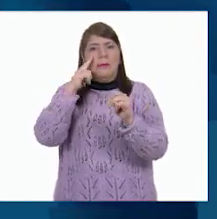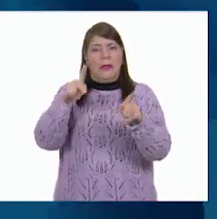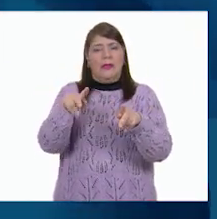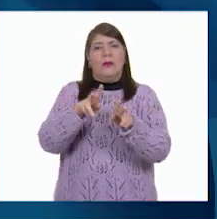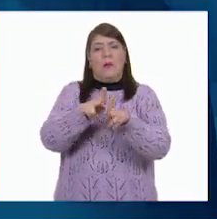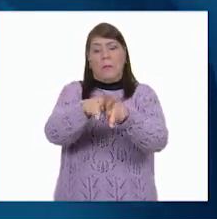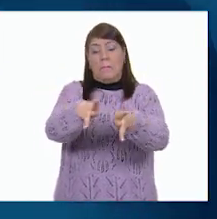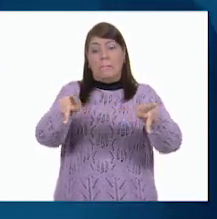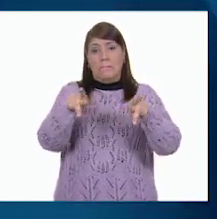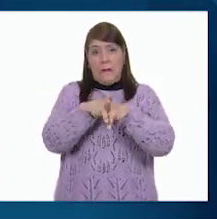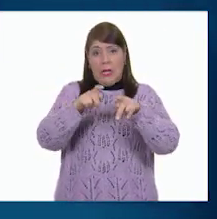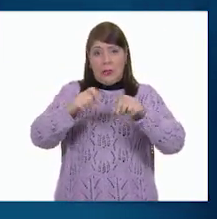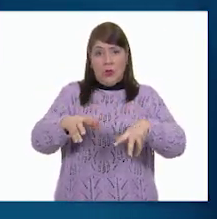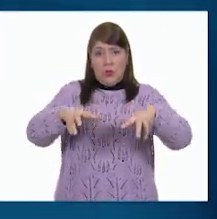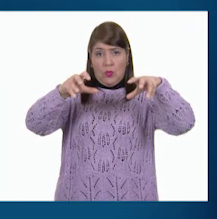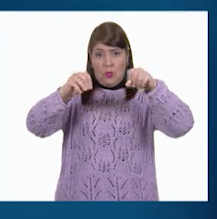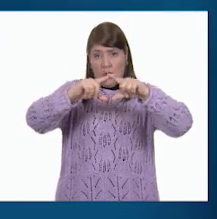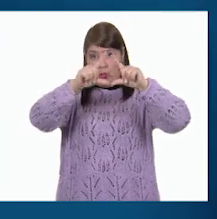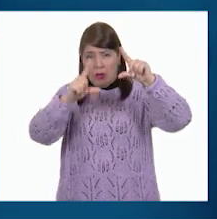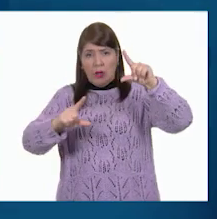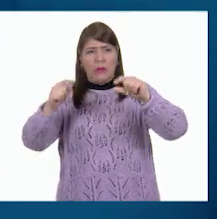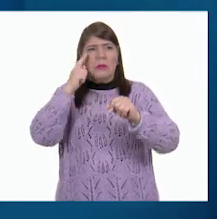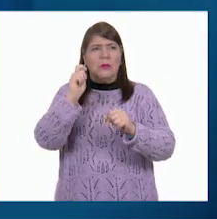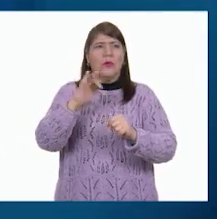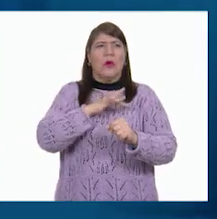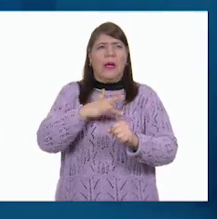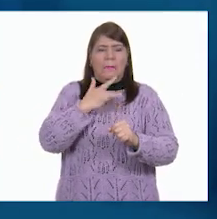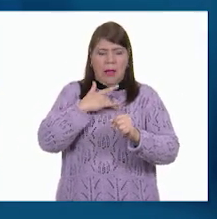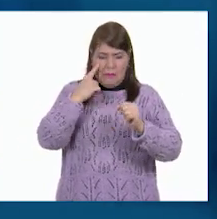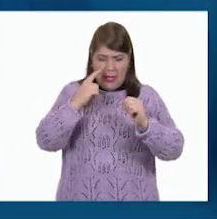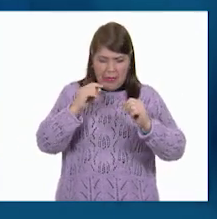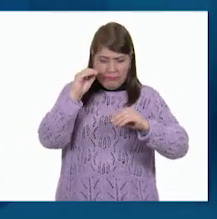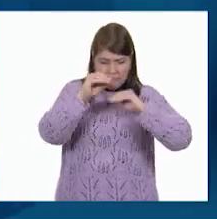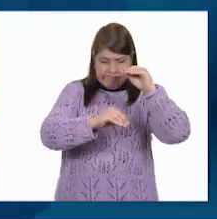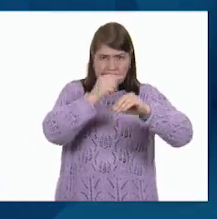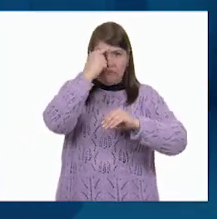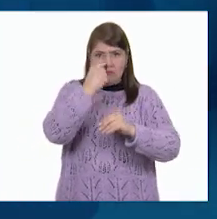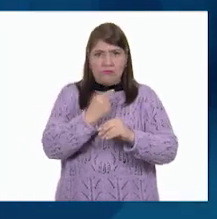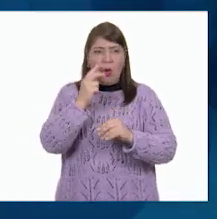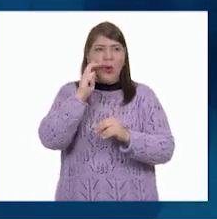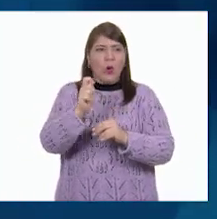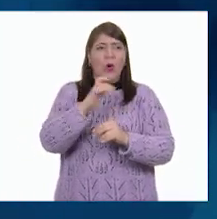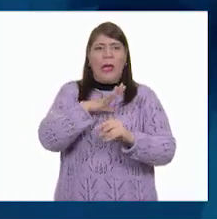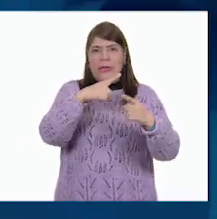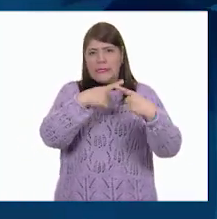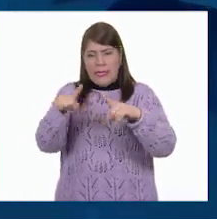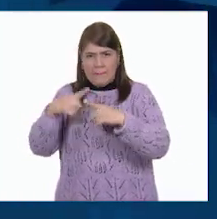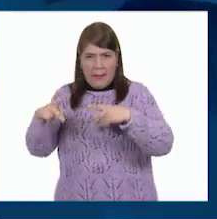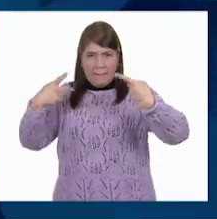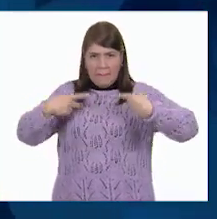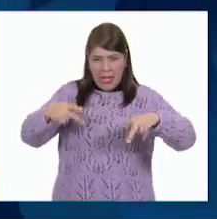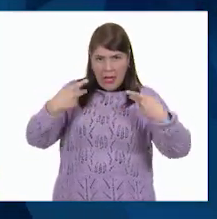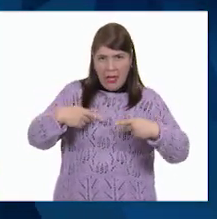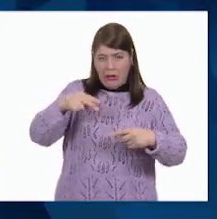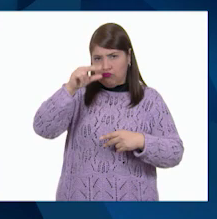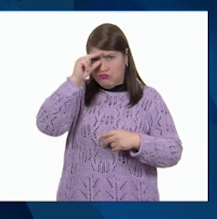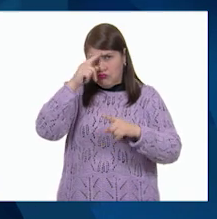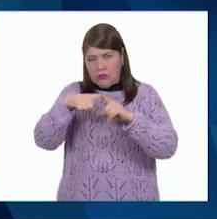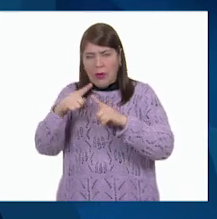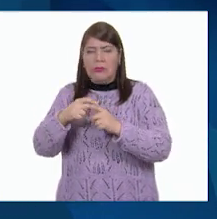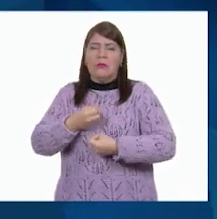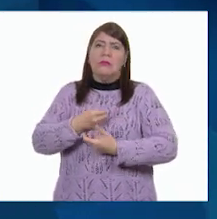Palacio Nacional se levantó un imponente catafalco, a cuyos pies distinguidos intelectuales del régimen